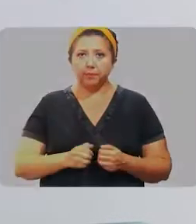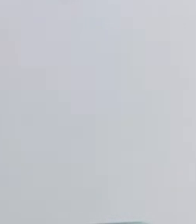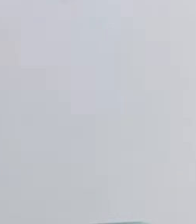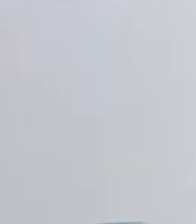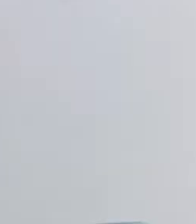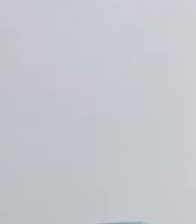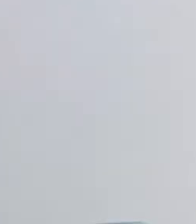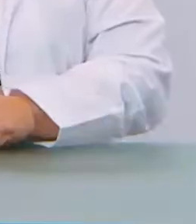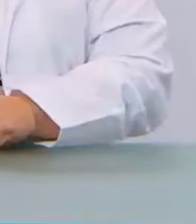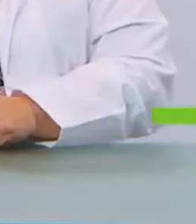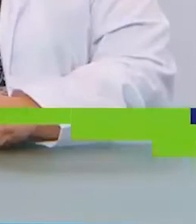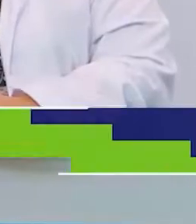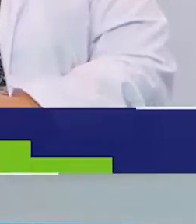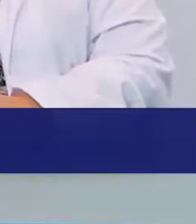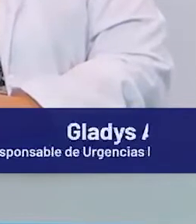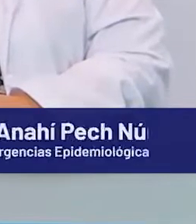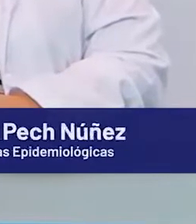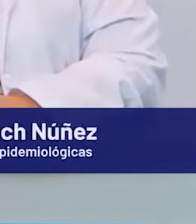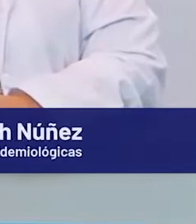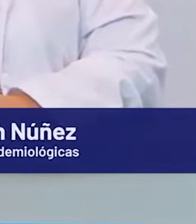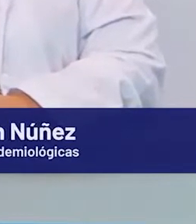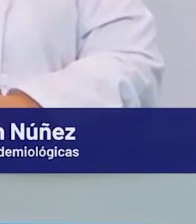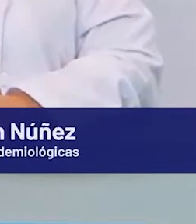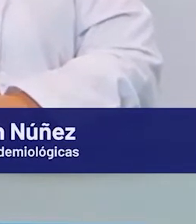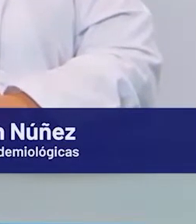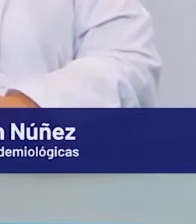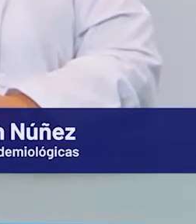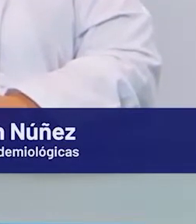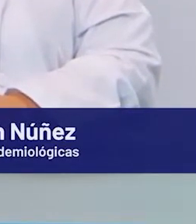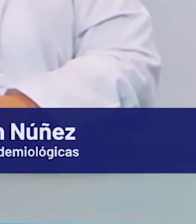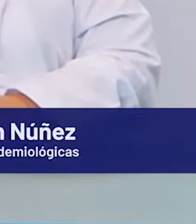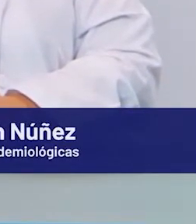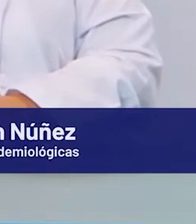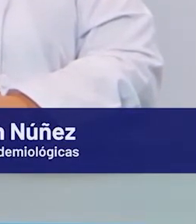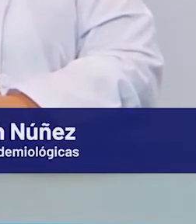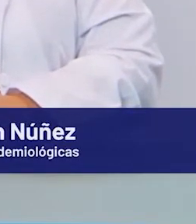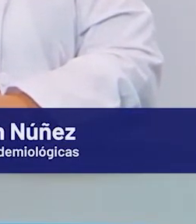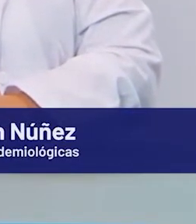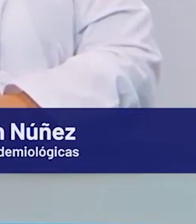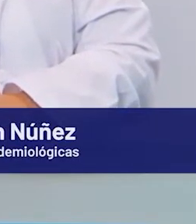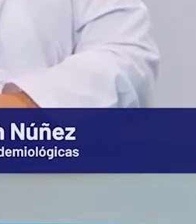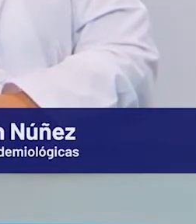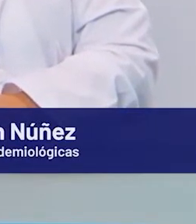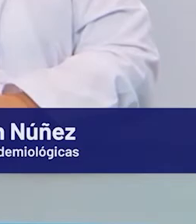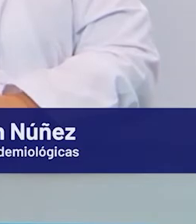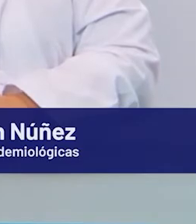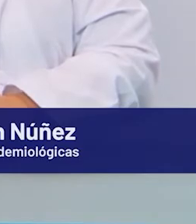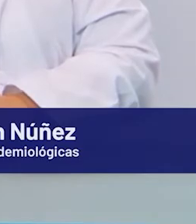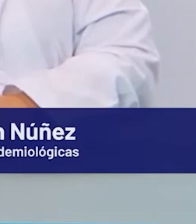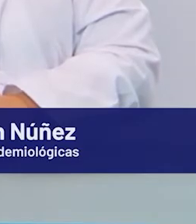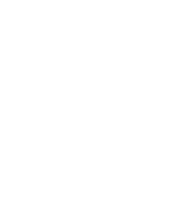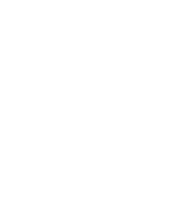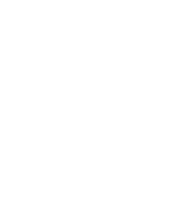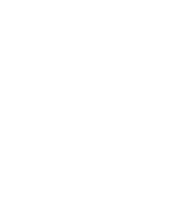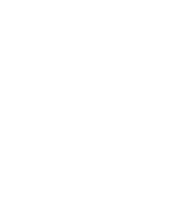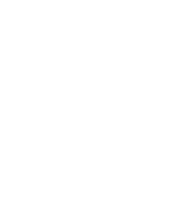federal. Ese es todo el reporte, doctora. Muchas gracias. Continuaremos informando todos los días por este mismo medio. Gracias.